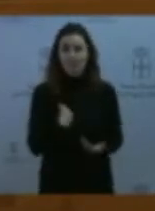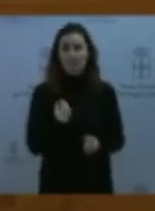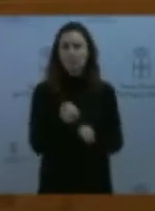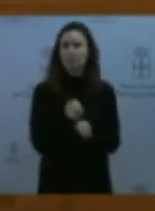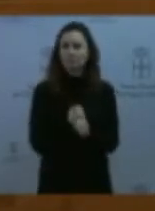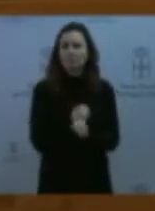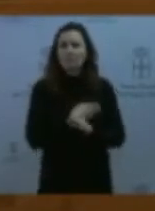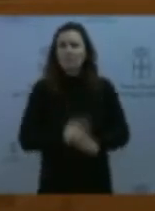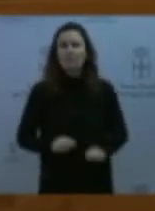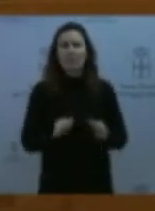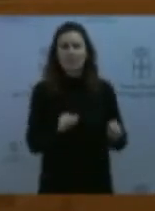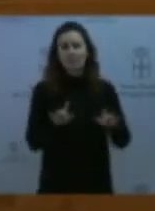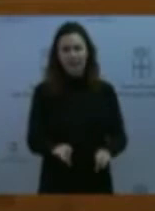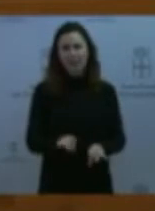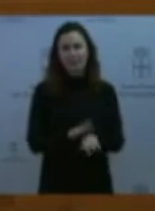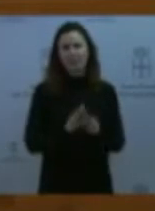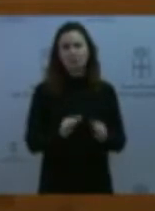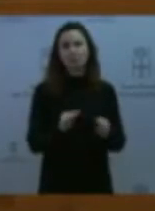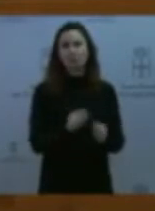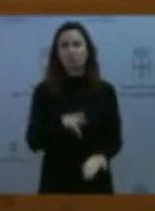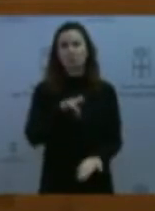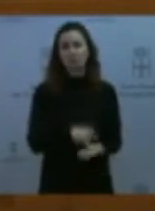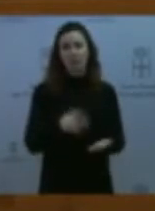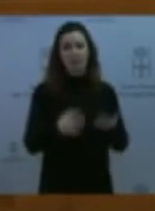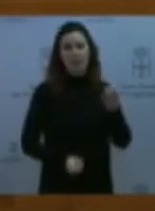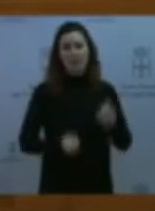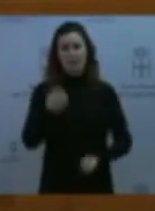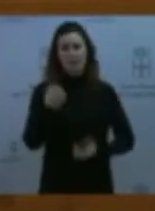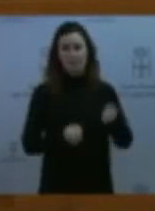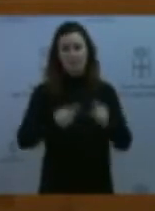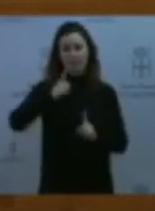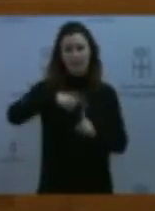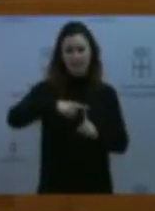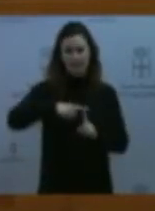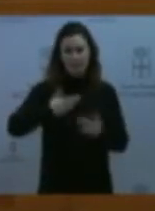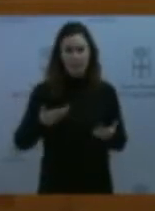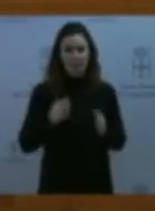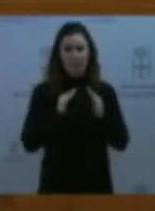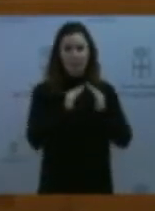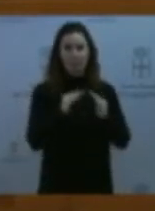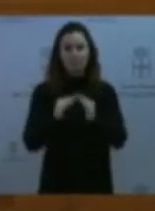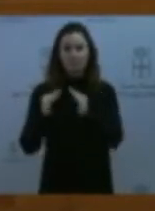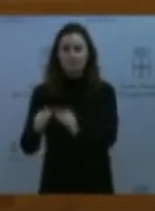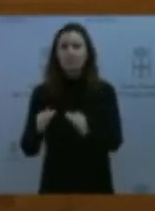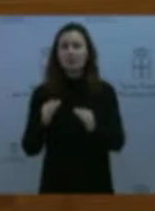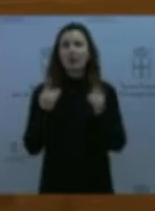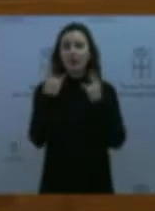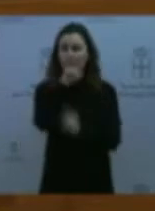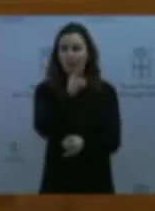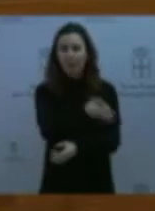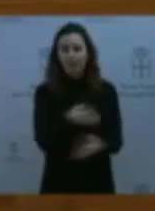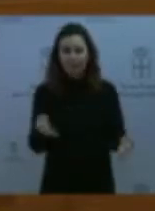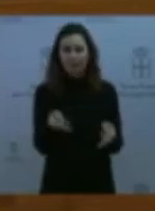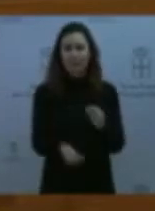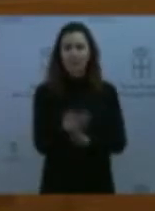de leche de Tineo, por ejemplo. Explotaciones ganaderas, eficientes y productivas. Y la base territorial